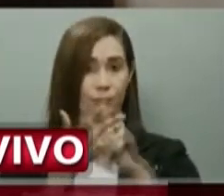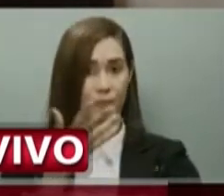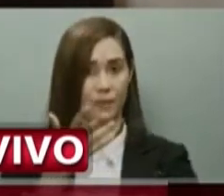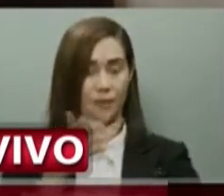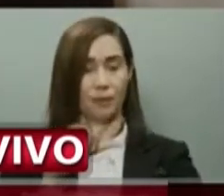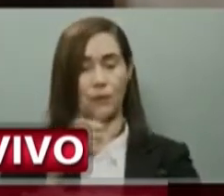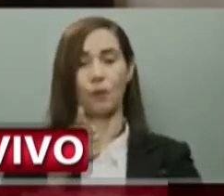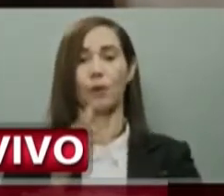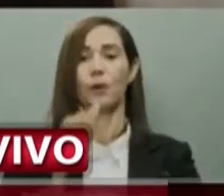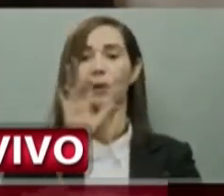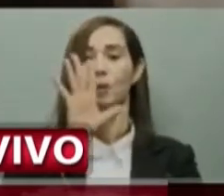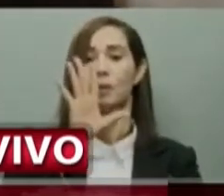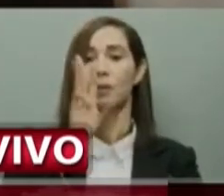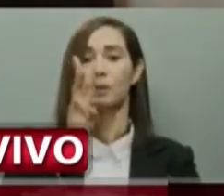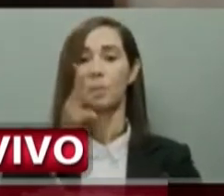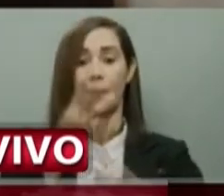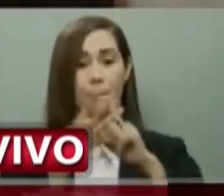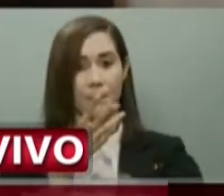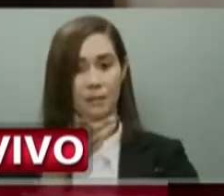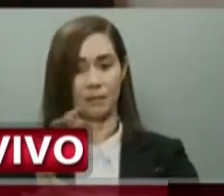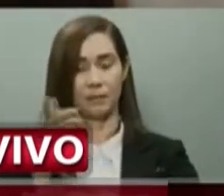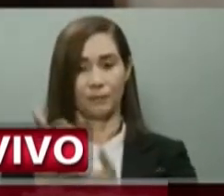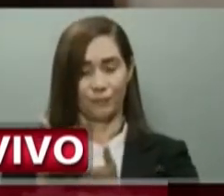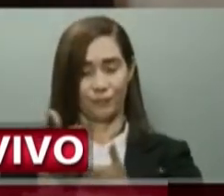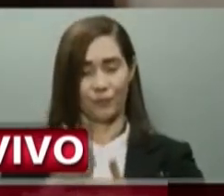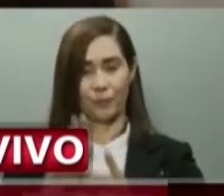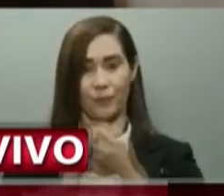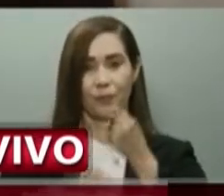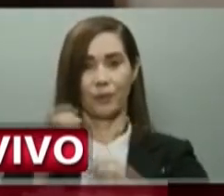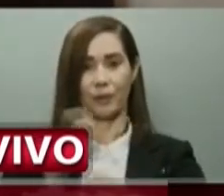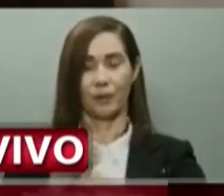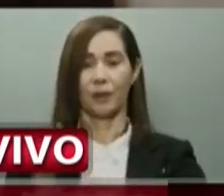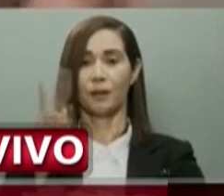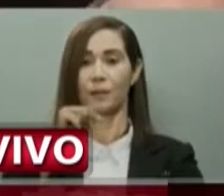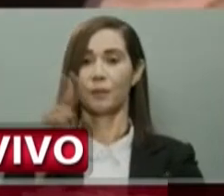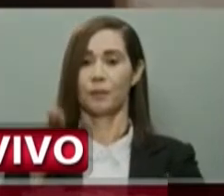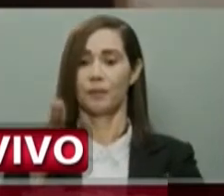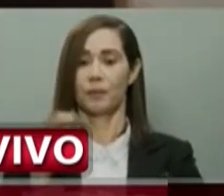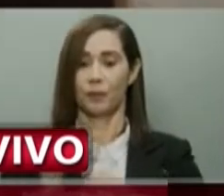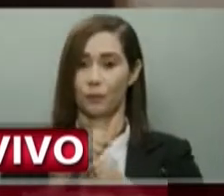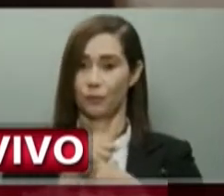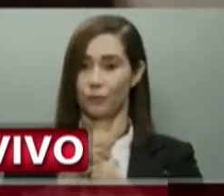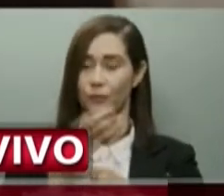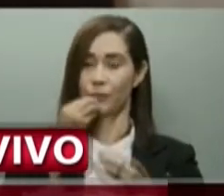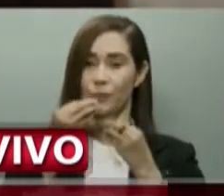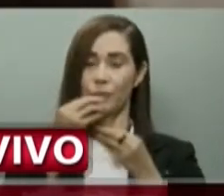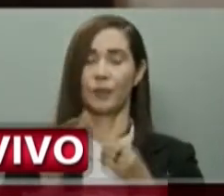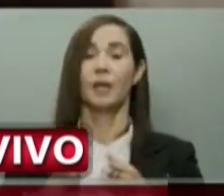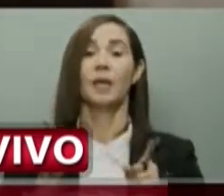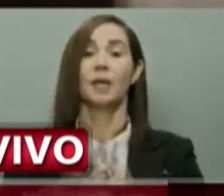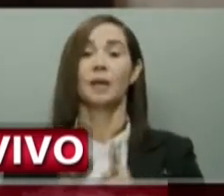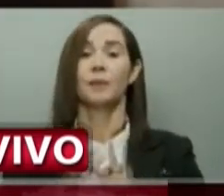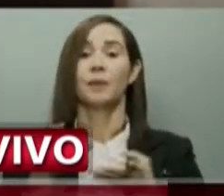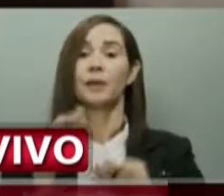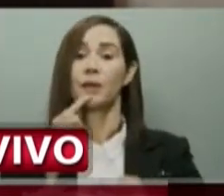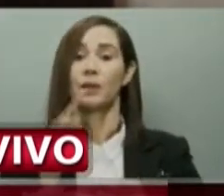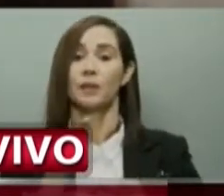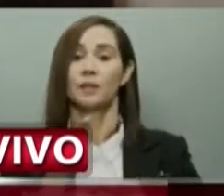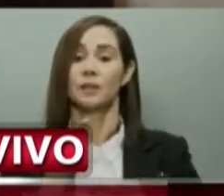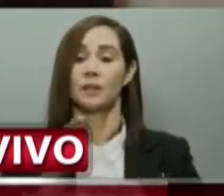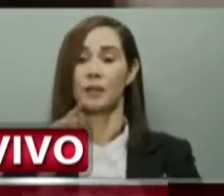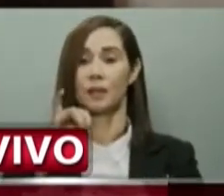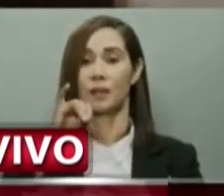que esto va a ayudar también a la producción del todo el año 2022. Previo que hable Iván, quiero decirte